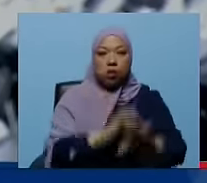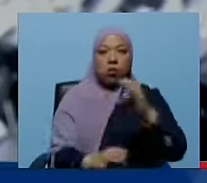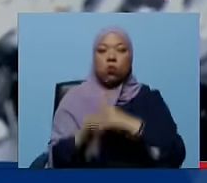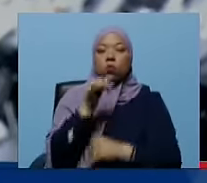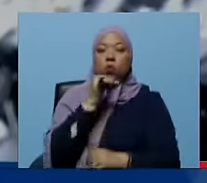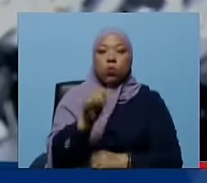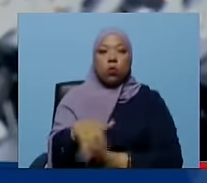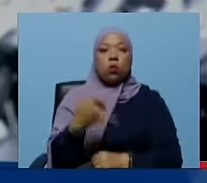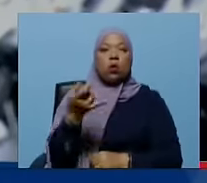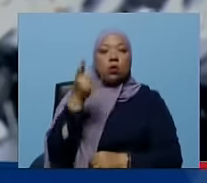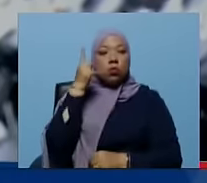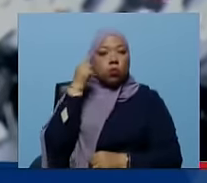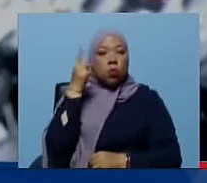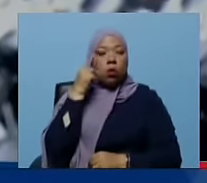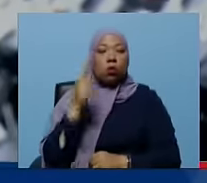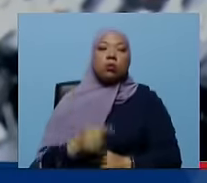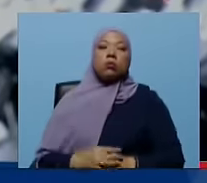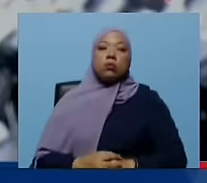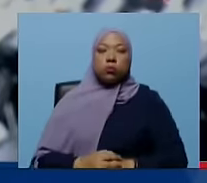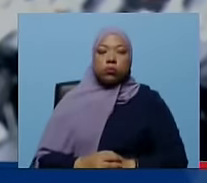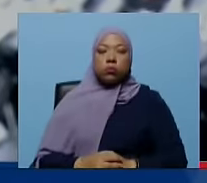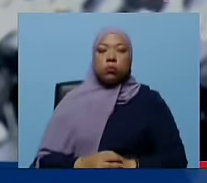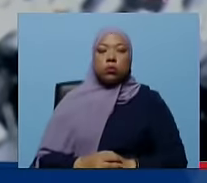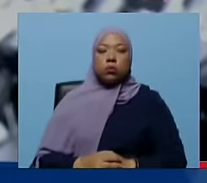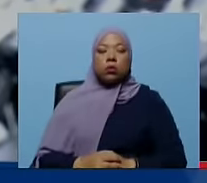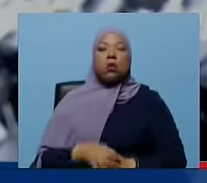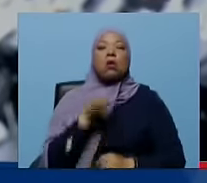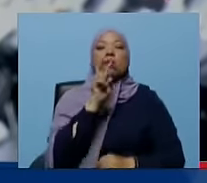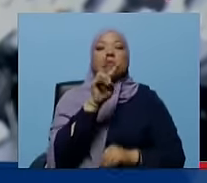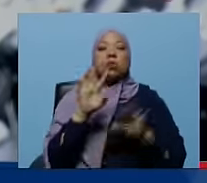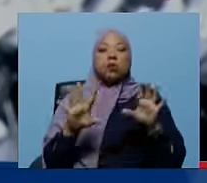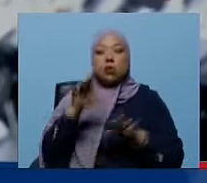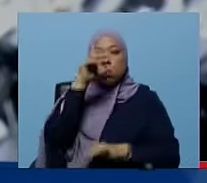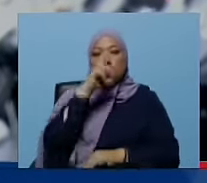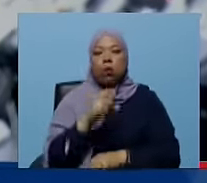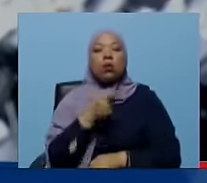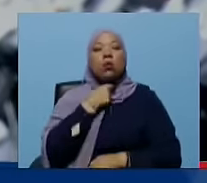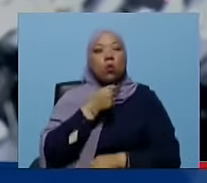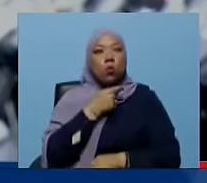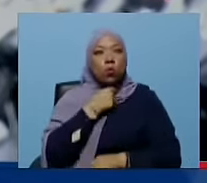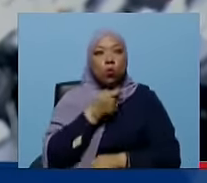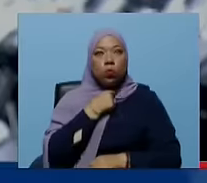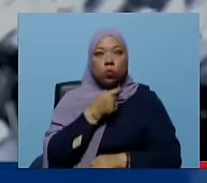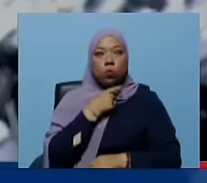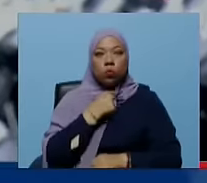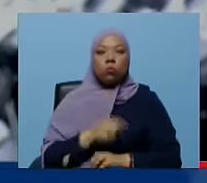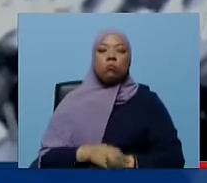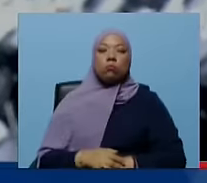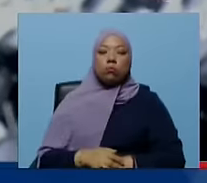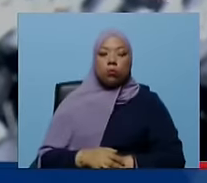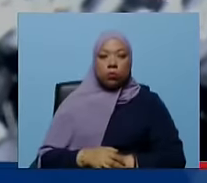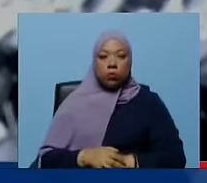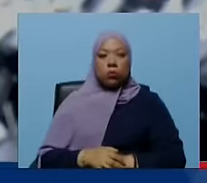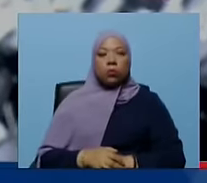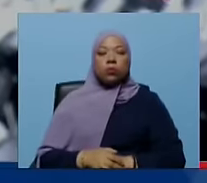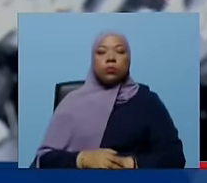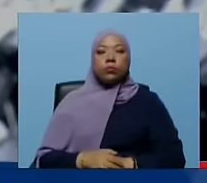a ti te consta. Hace 25 años el país estaba descuadernado,